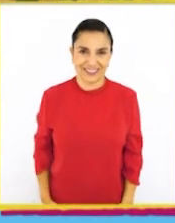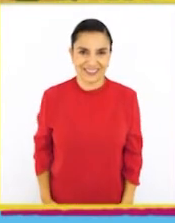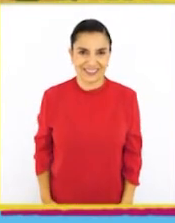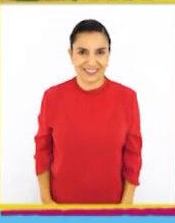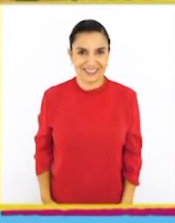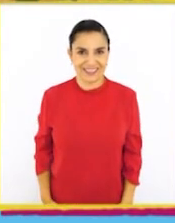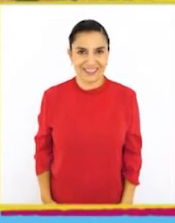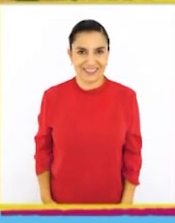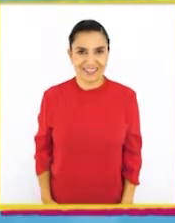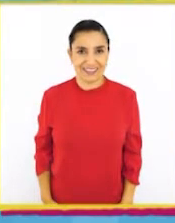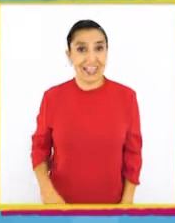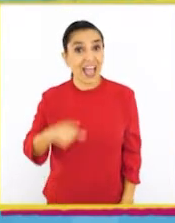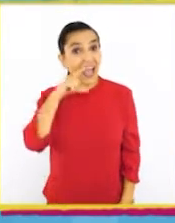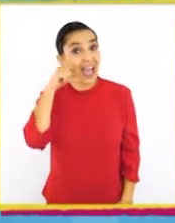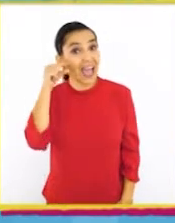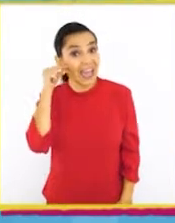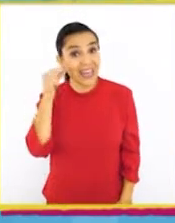Chiloé!